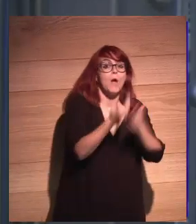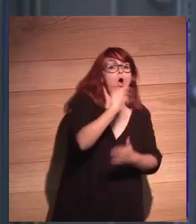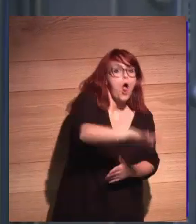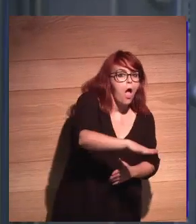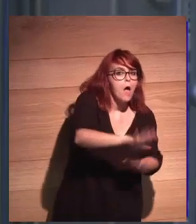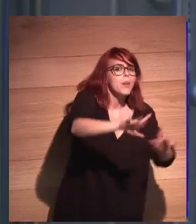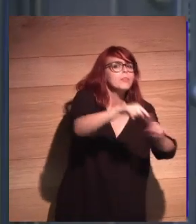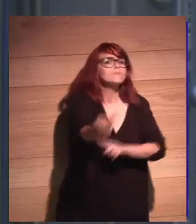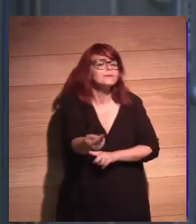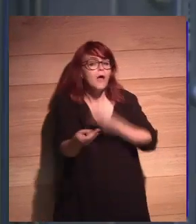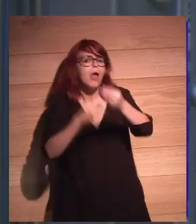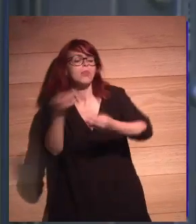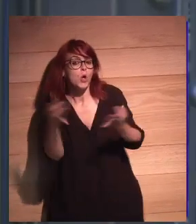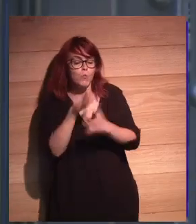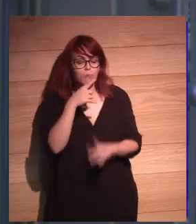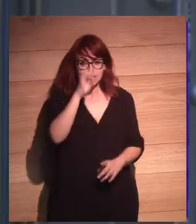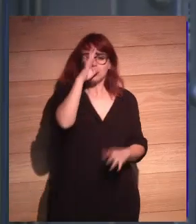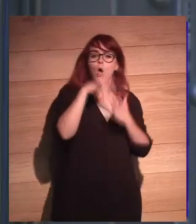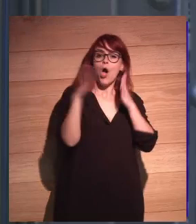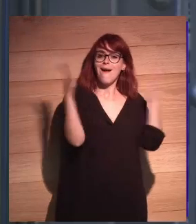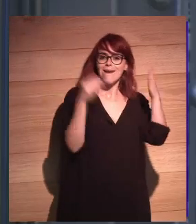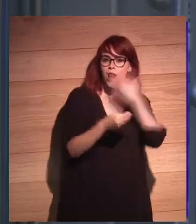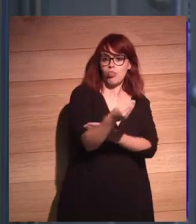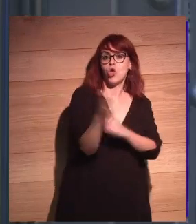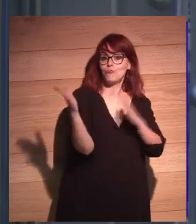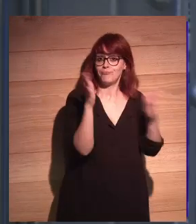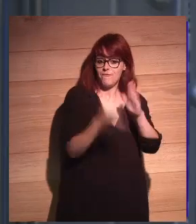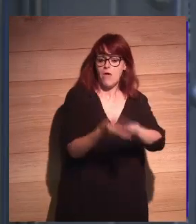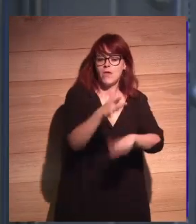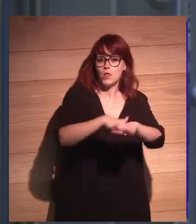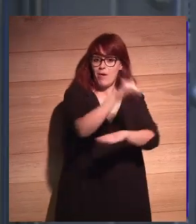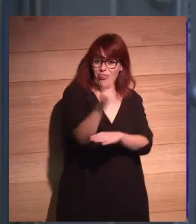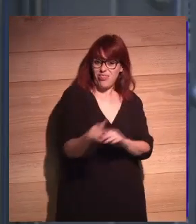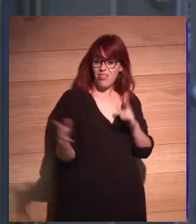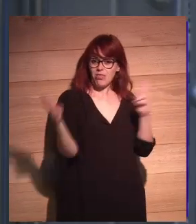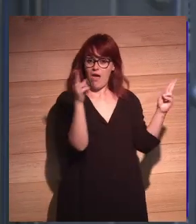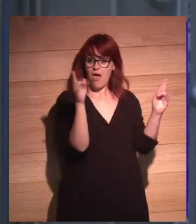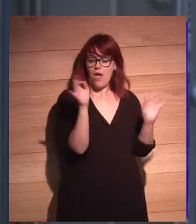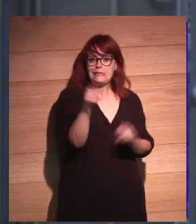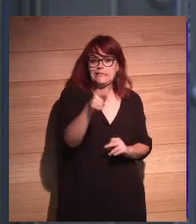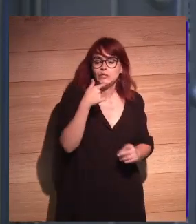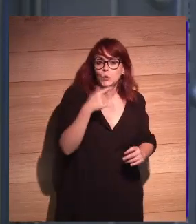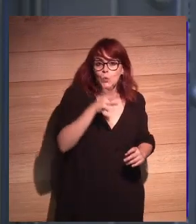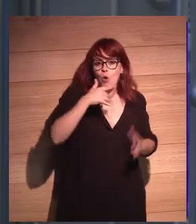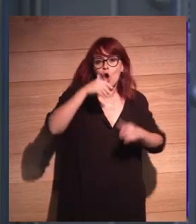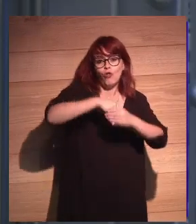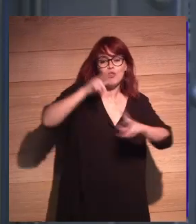¿realmente llega? ¿Cómo sorprender a esta generación que viene y que ya están de vuelta de todos los